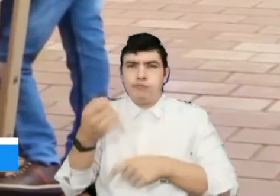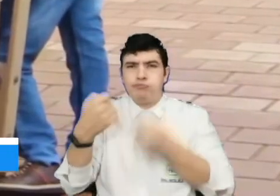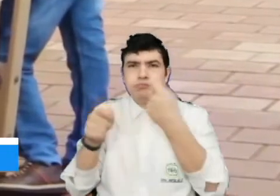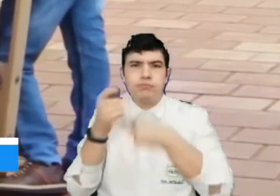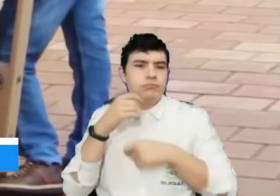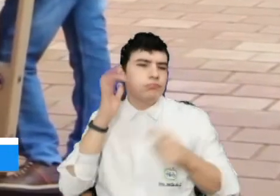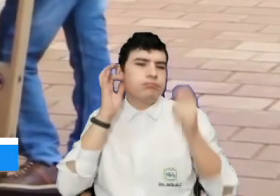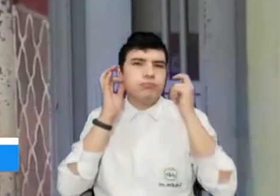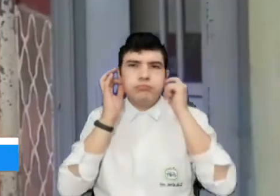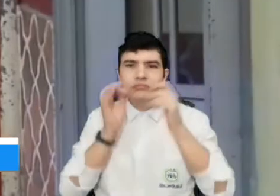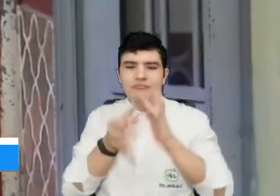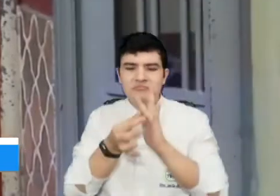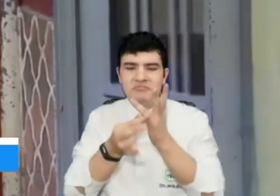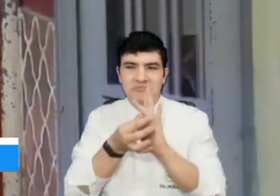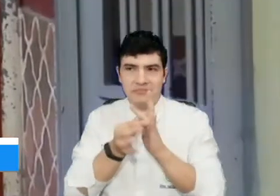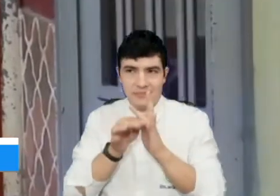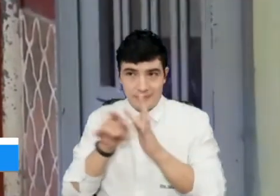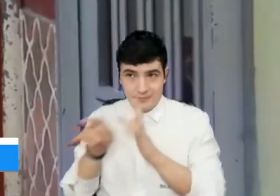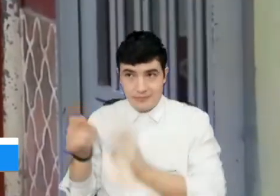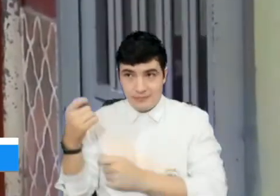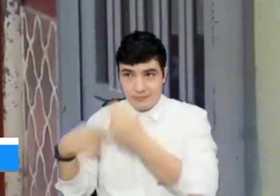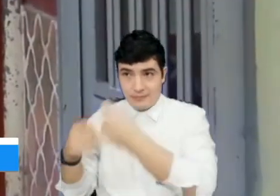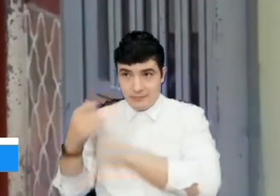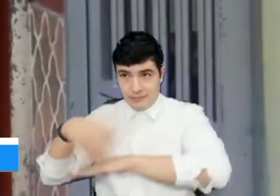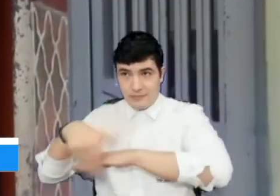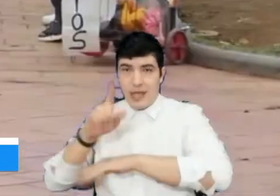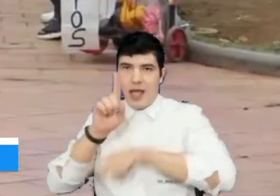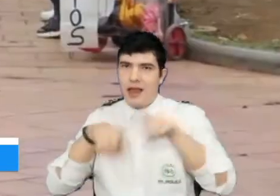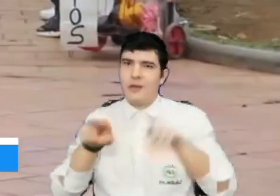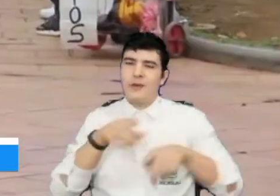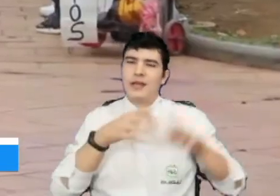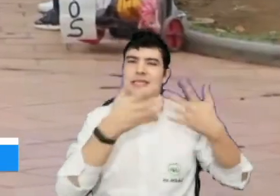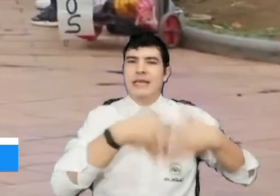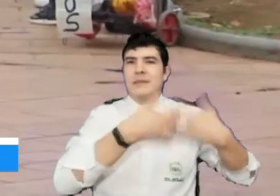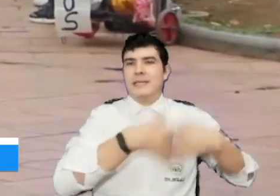sectores que no están contemplados dentro de las excepciones, pero que irresponsablemente están laborando.